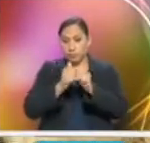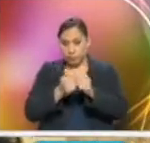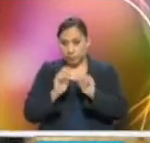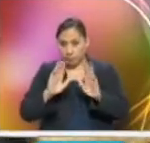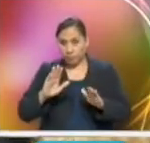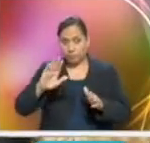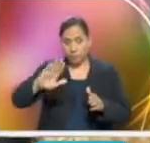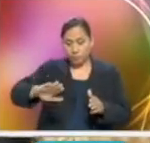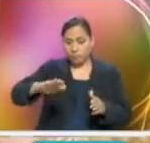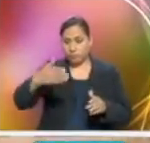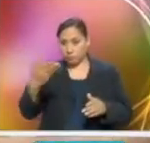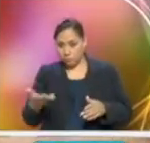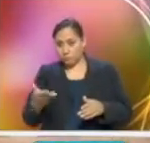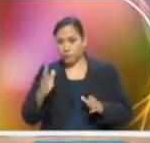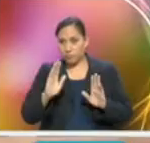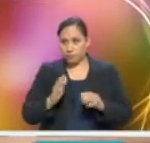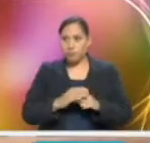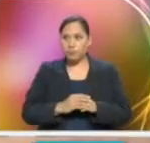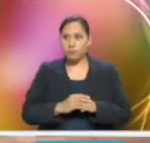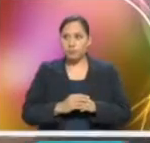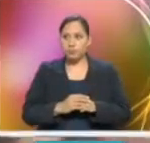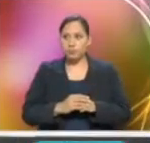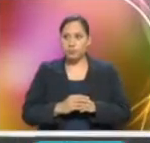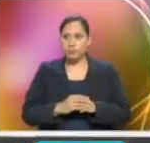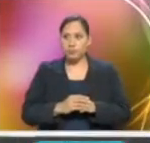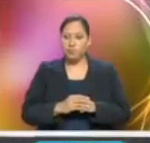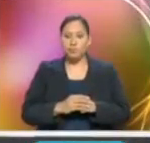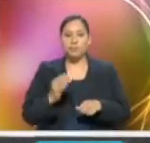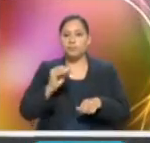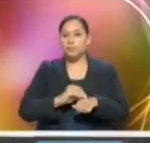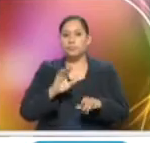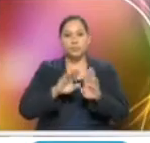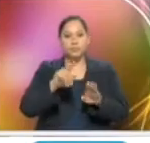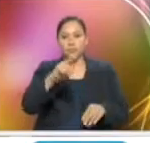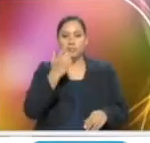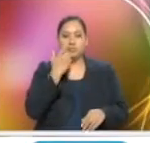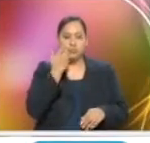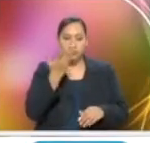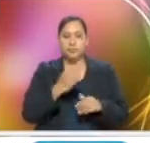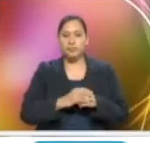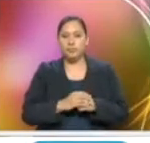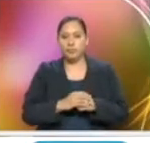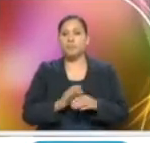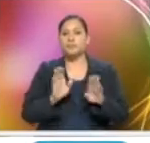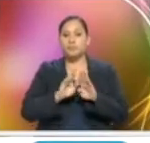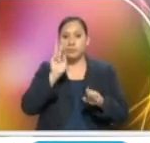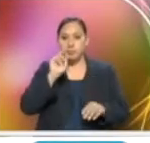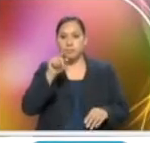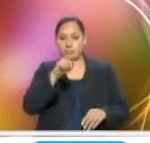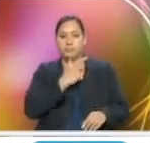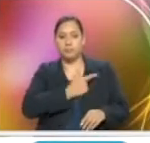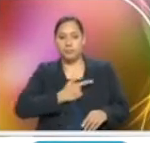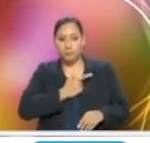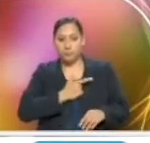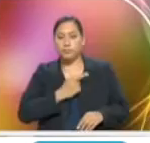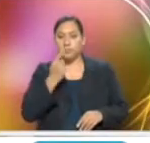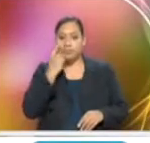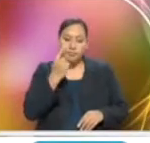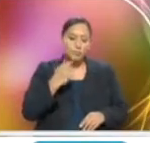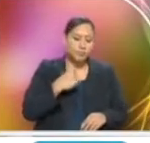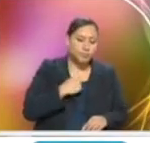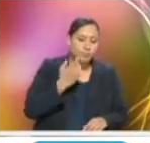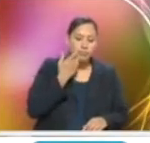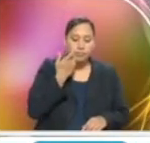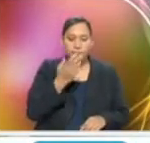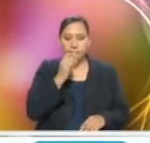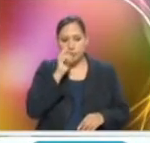pues vamos a irle poniendo lo que cada quien quiera, ¿no? ¿Cómo es a ti que Mira, pues yo te quiero... late?